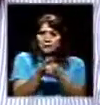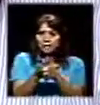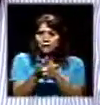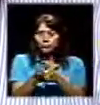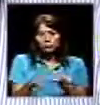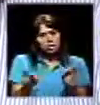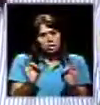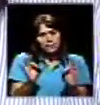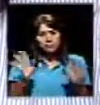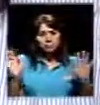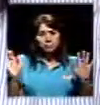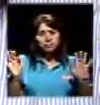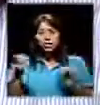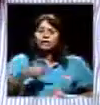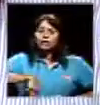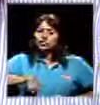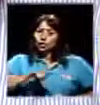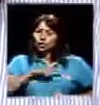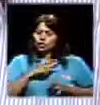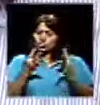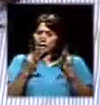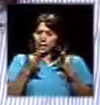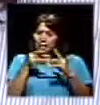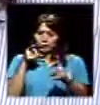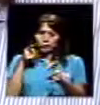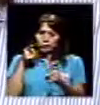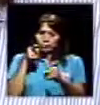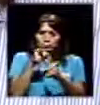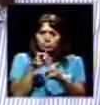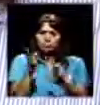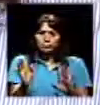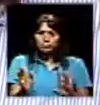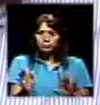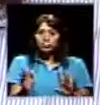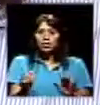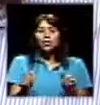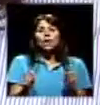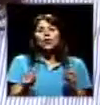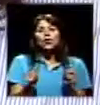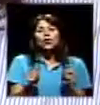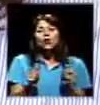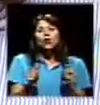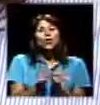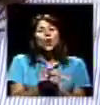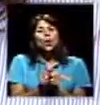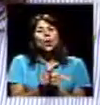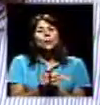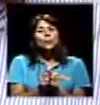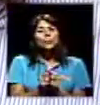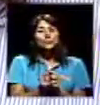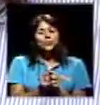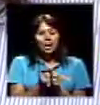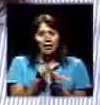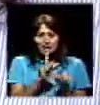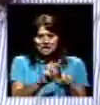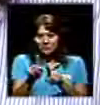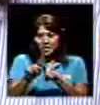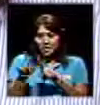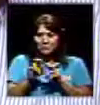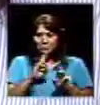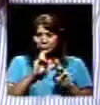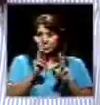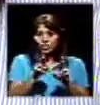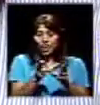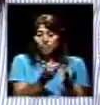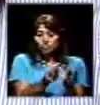allá nos dirigimos en este estudio. Con las mediciones que hicimos de salud, una de las